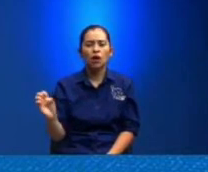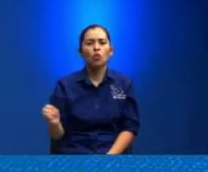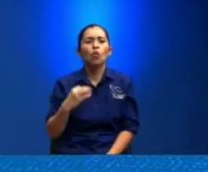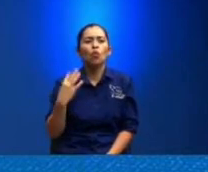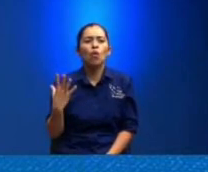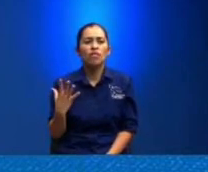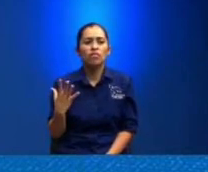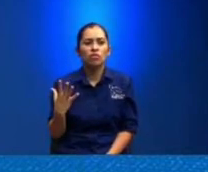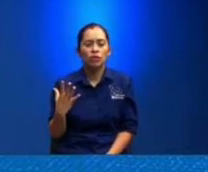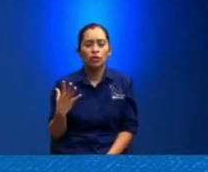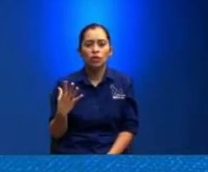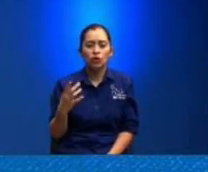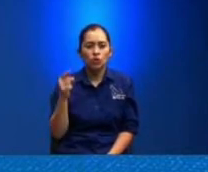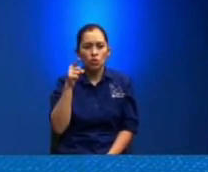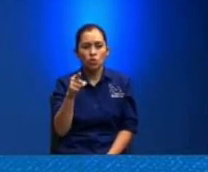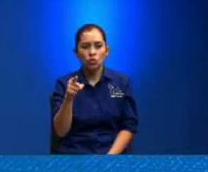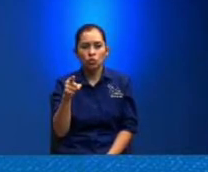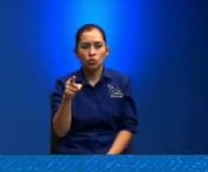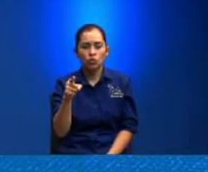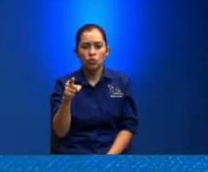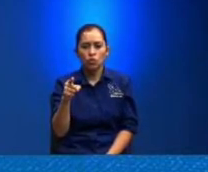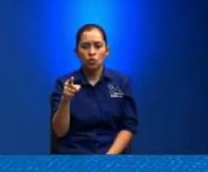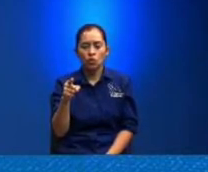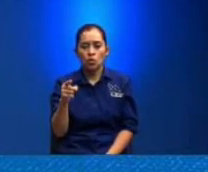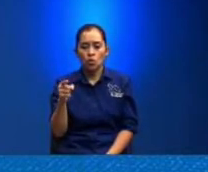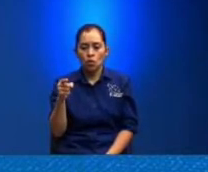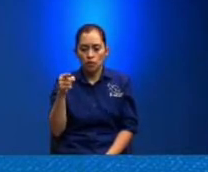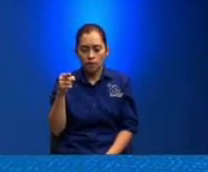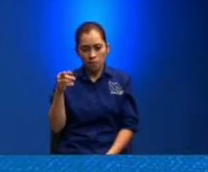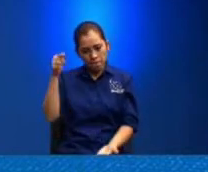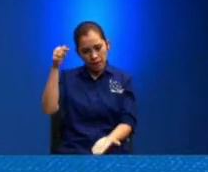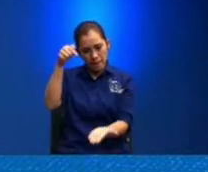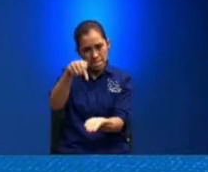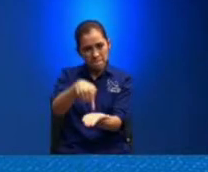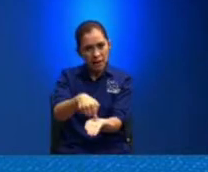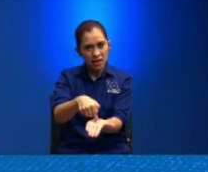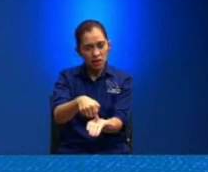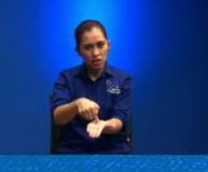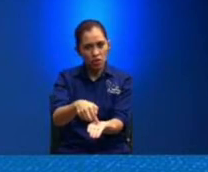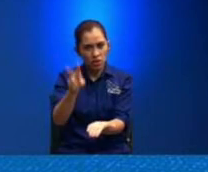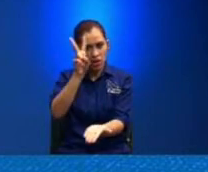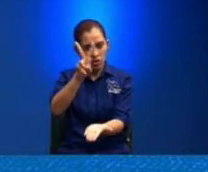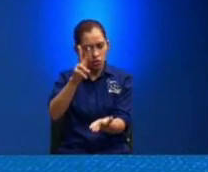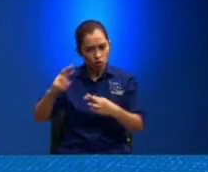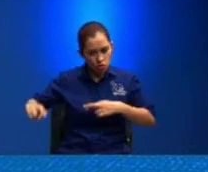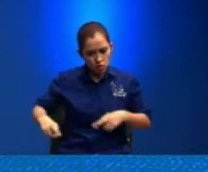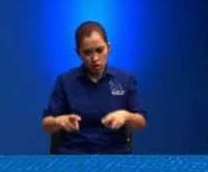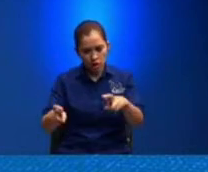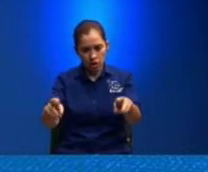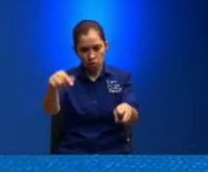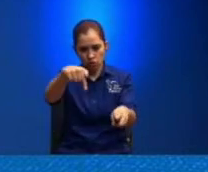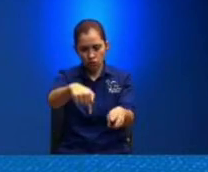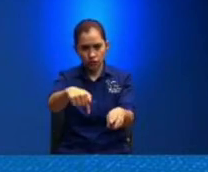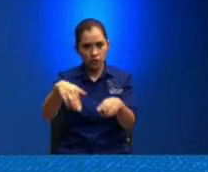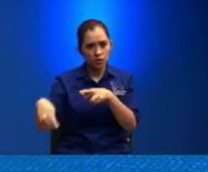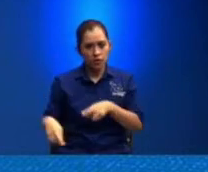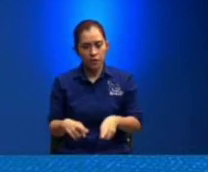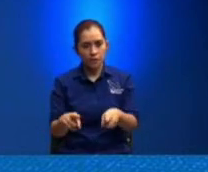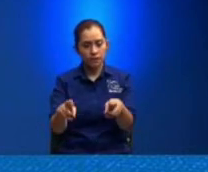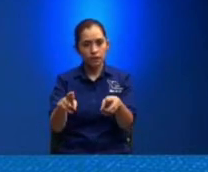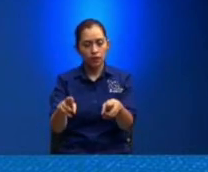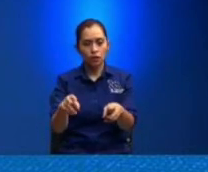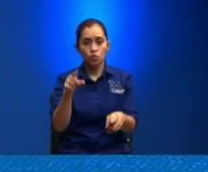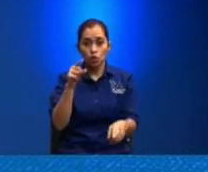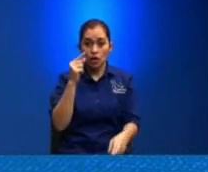si el señor dios seguirle y se va a seguirle a